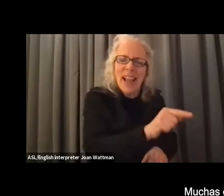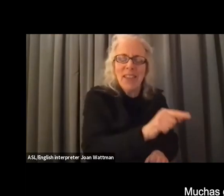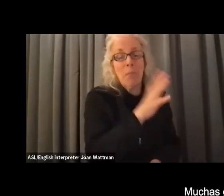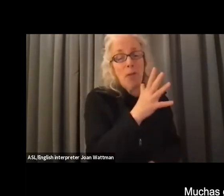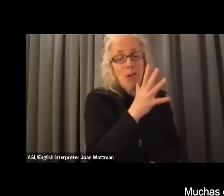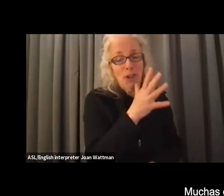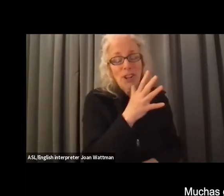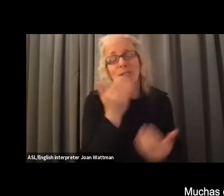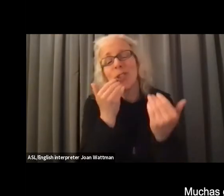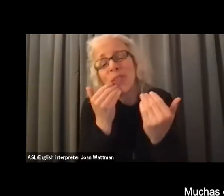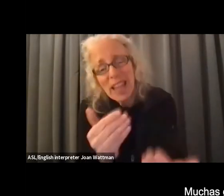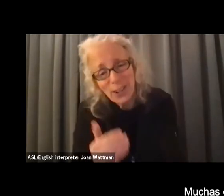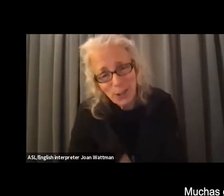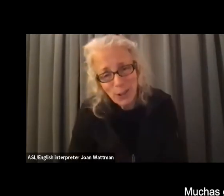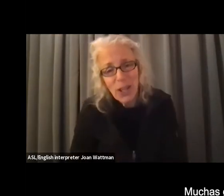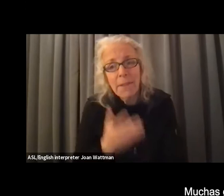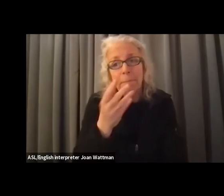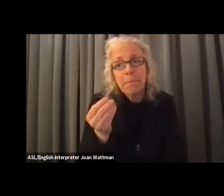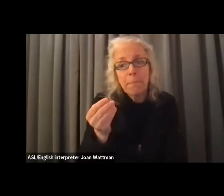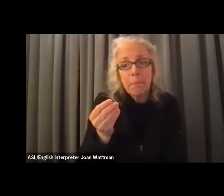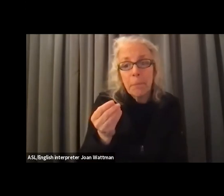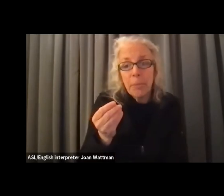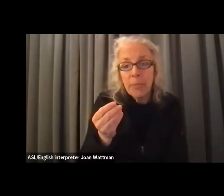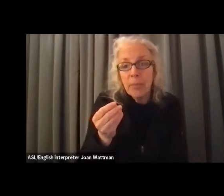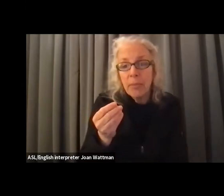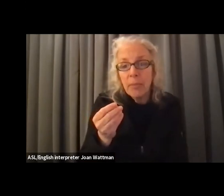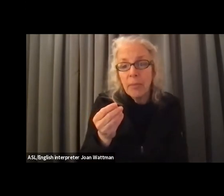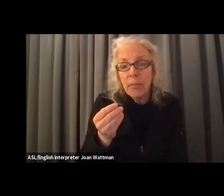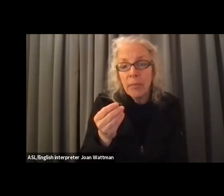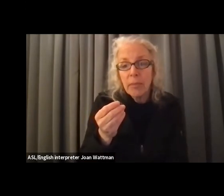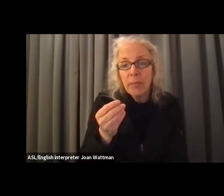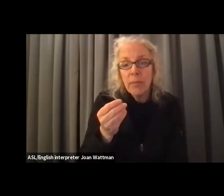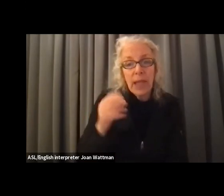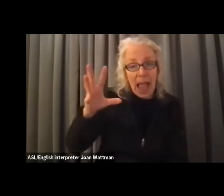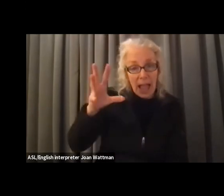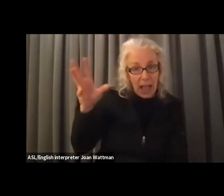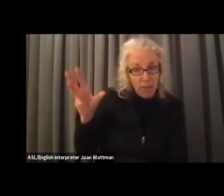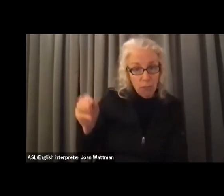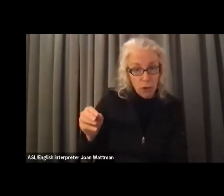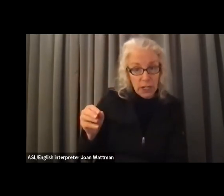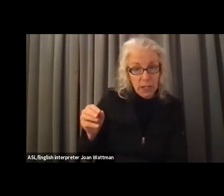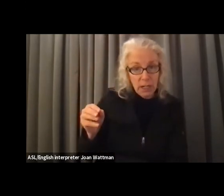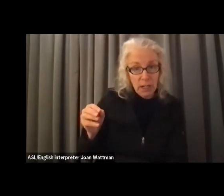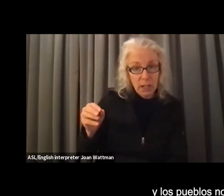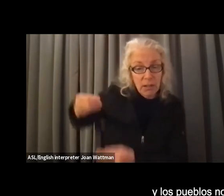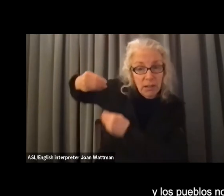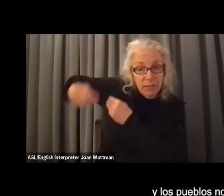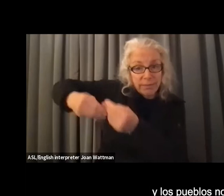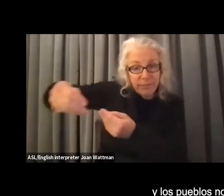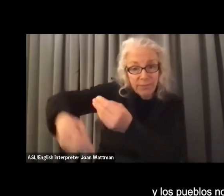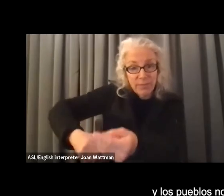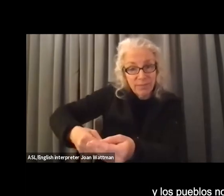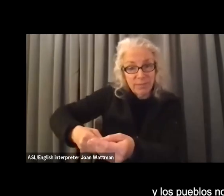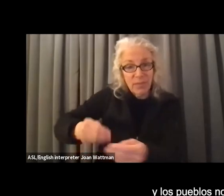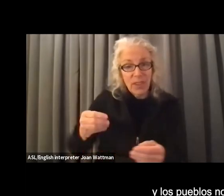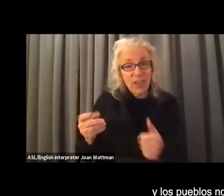pueblos originarios africanos, Ubuntu, nosotros decimos soy porque somos y los pueblos